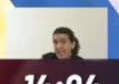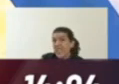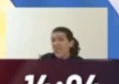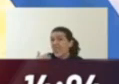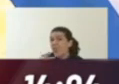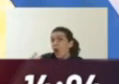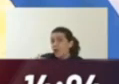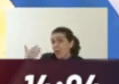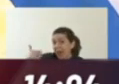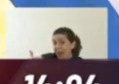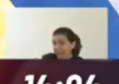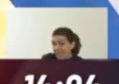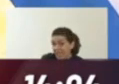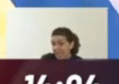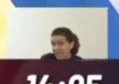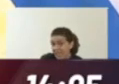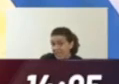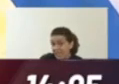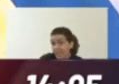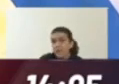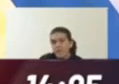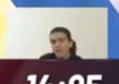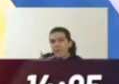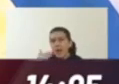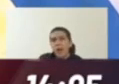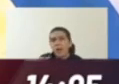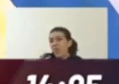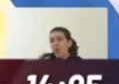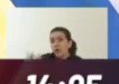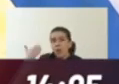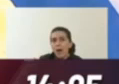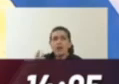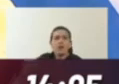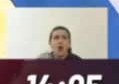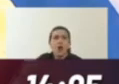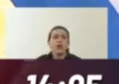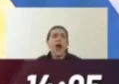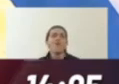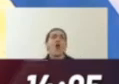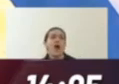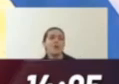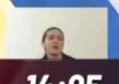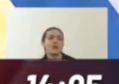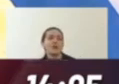15 días es que, la verdad, todos nos relajamos. Todos sentimos